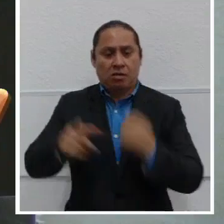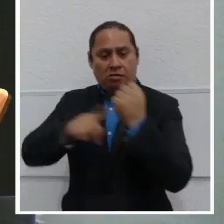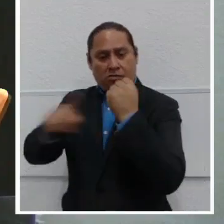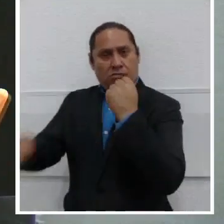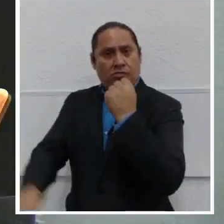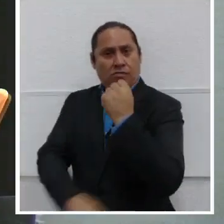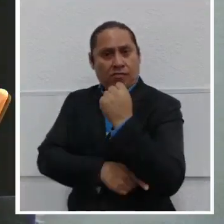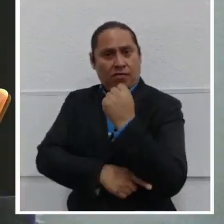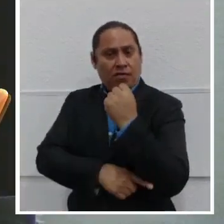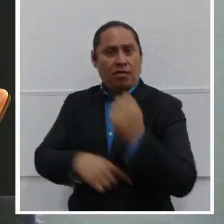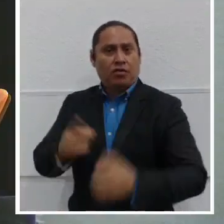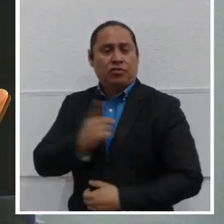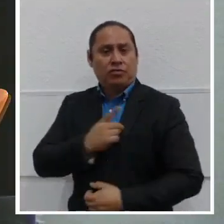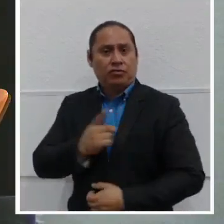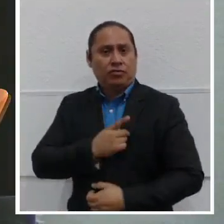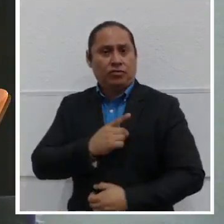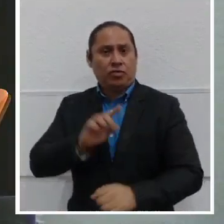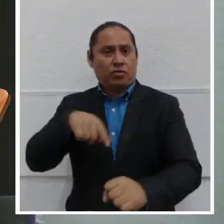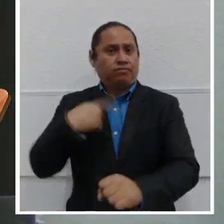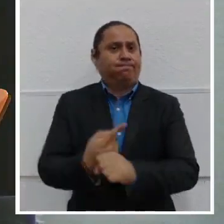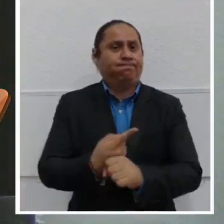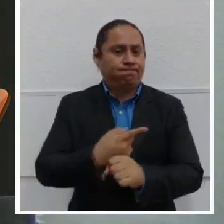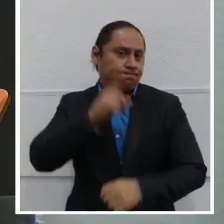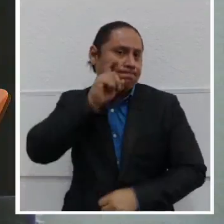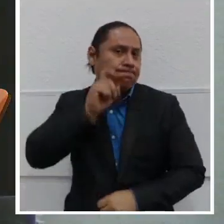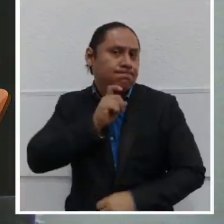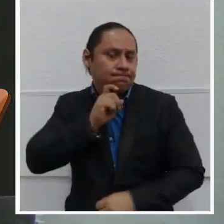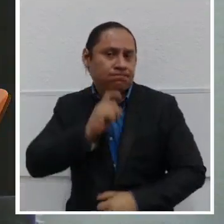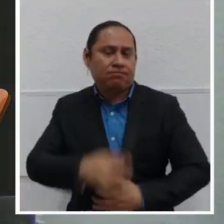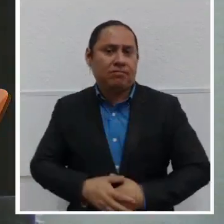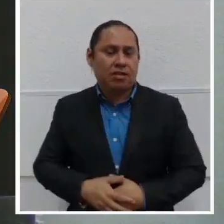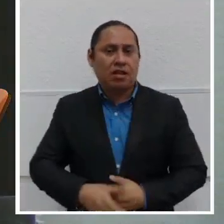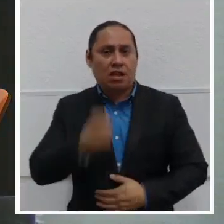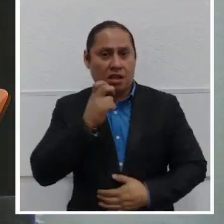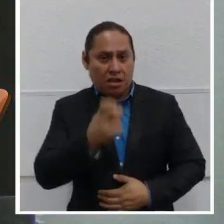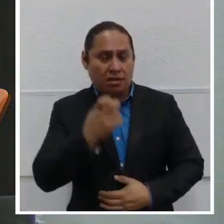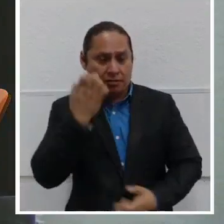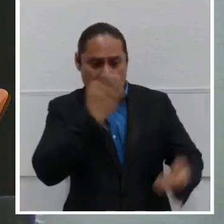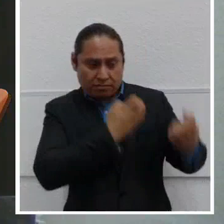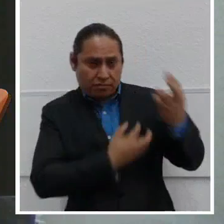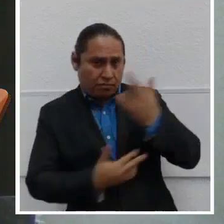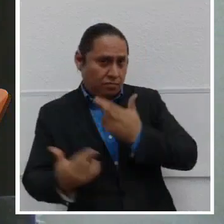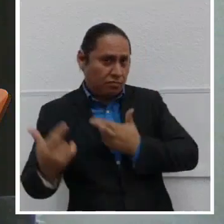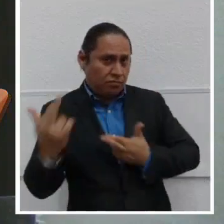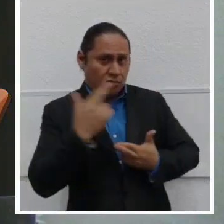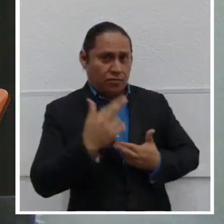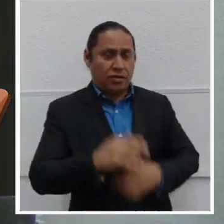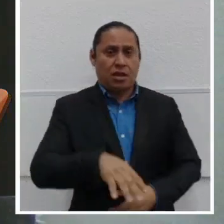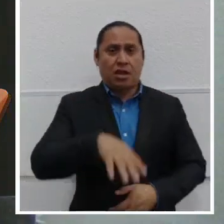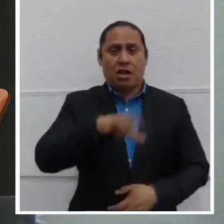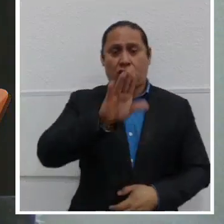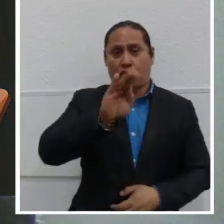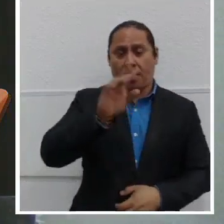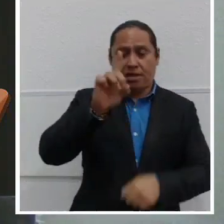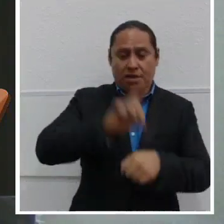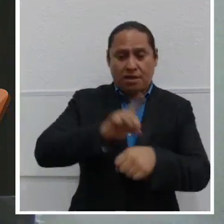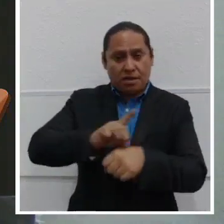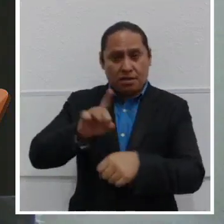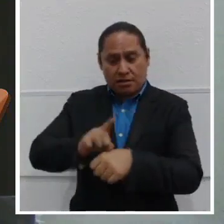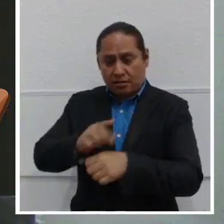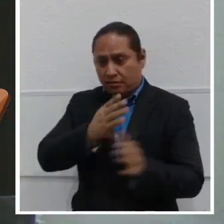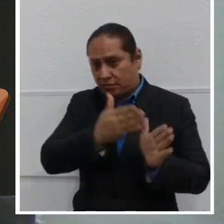sea por consecuencia de violación si esta se verifica dentro de los noventa días